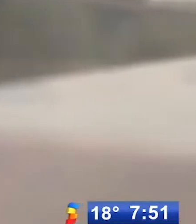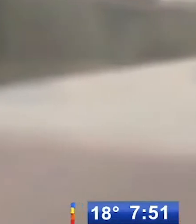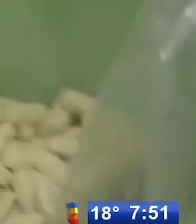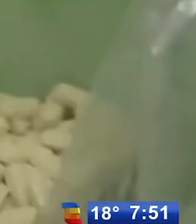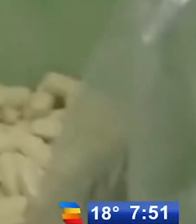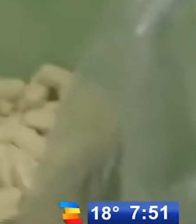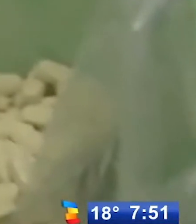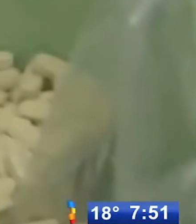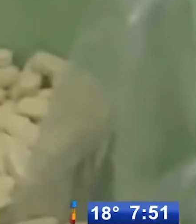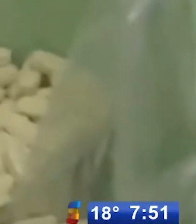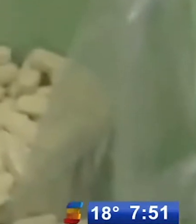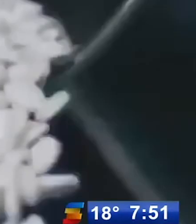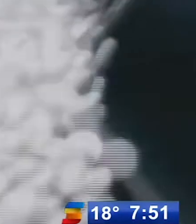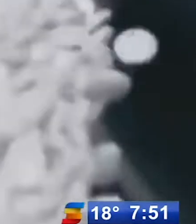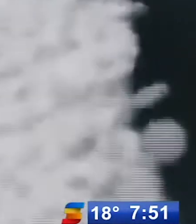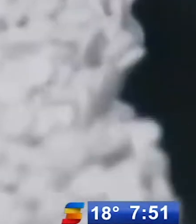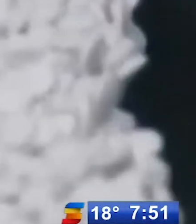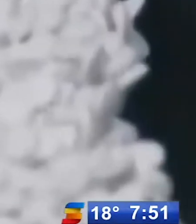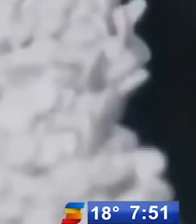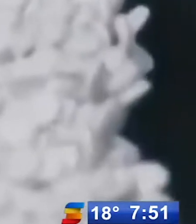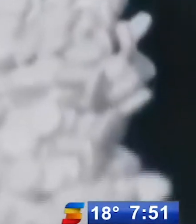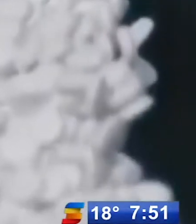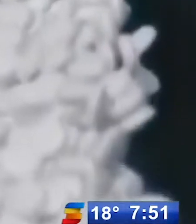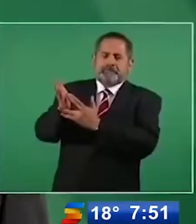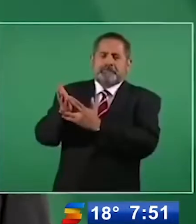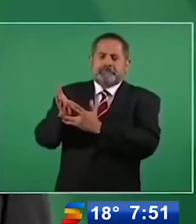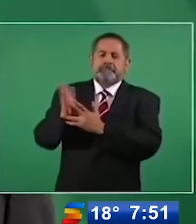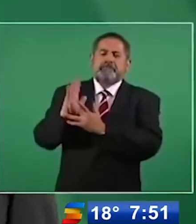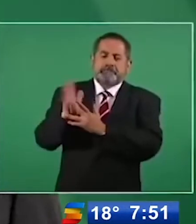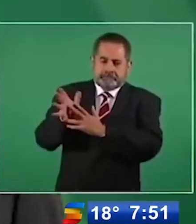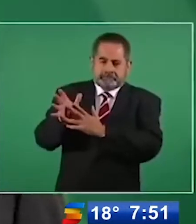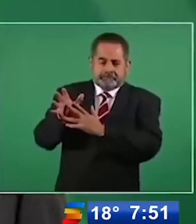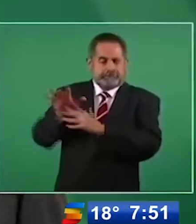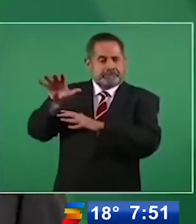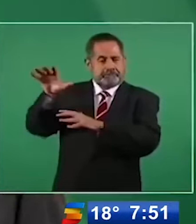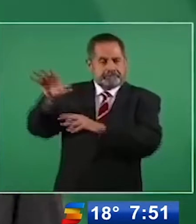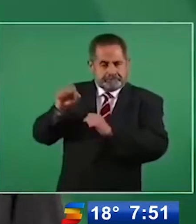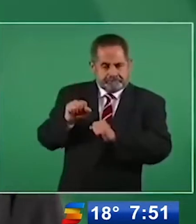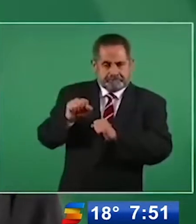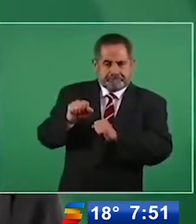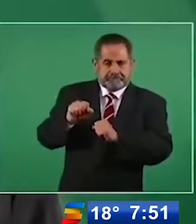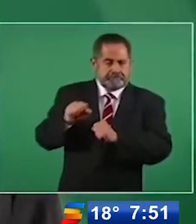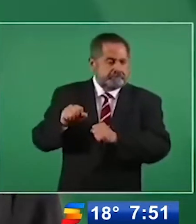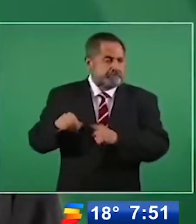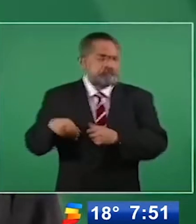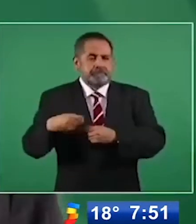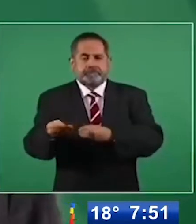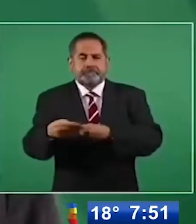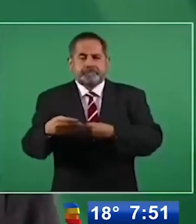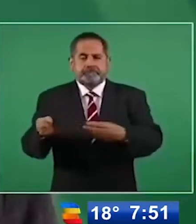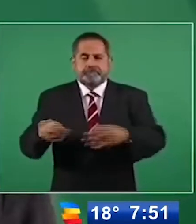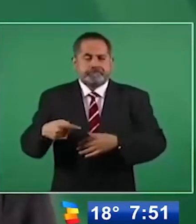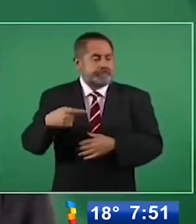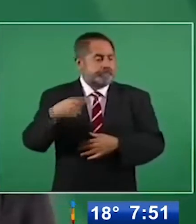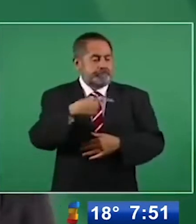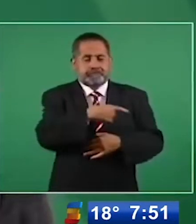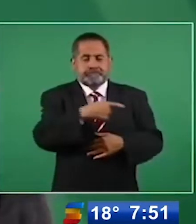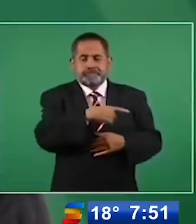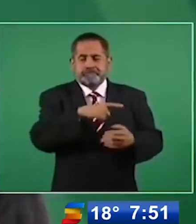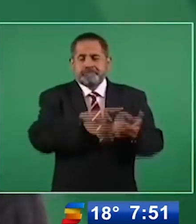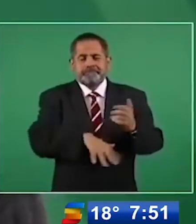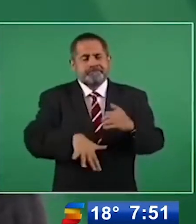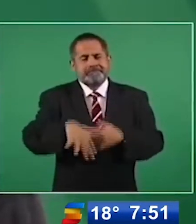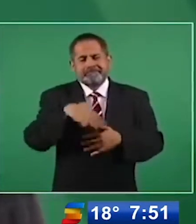En Ciudad de México, en 37 días, el gobierno federal consiguió establecer un nuevo sistema de compra de medicamentos que serán gratuitos y